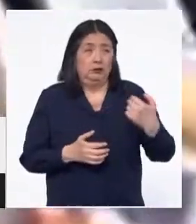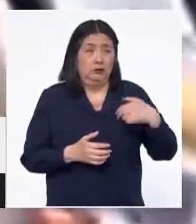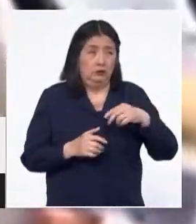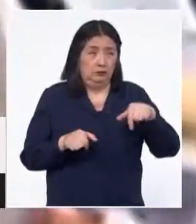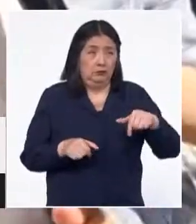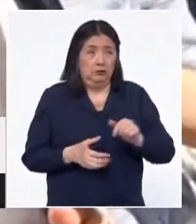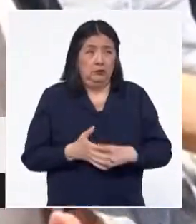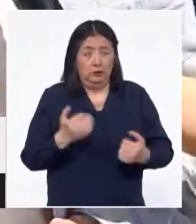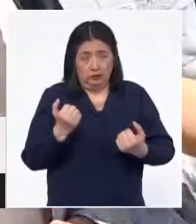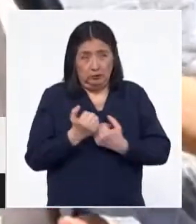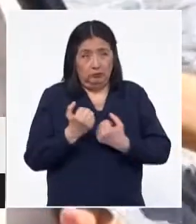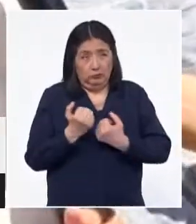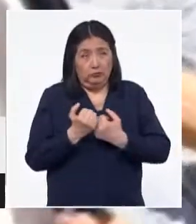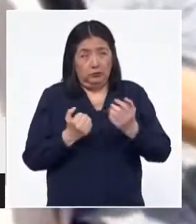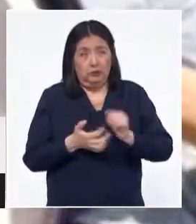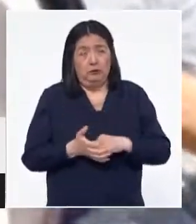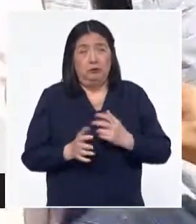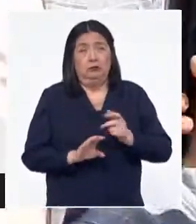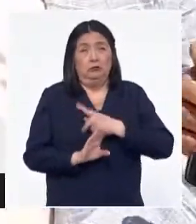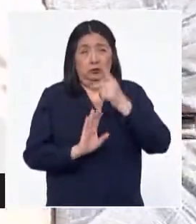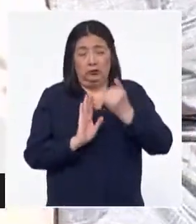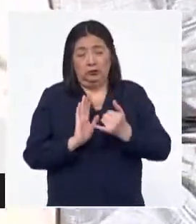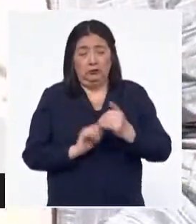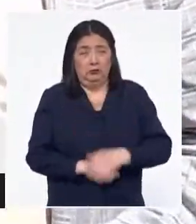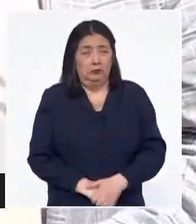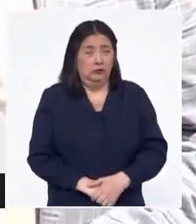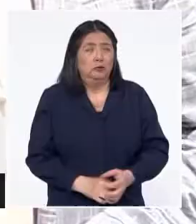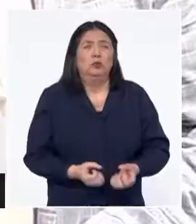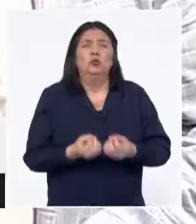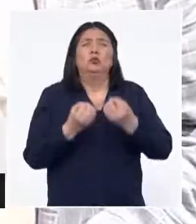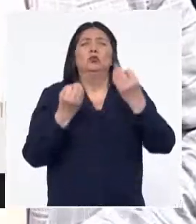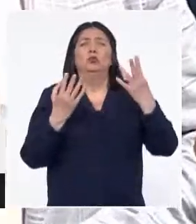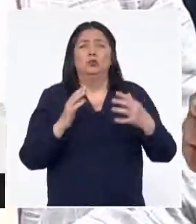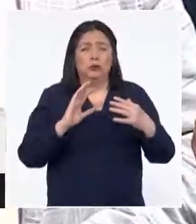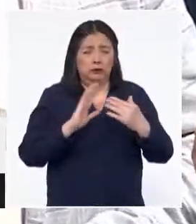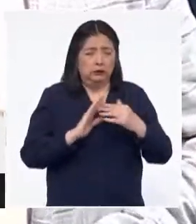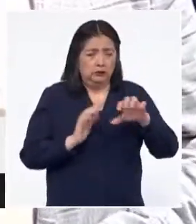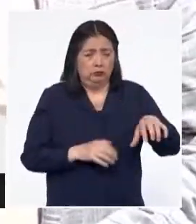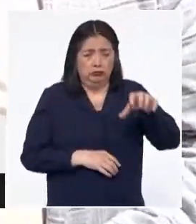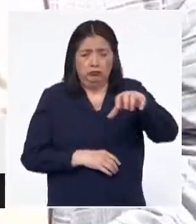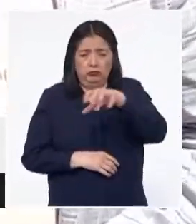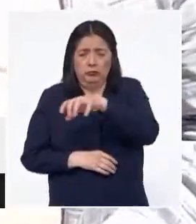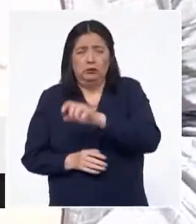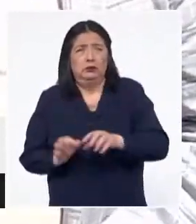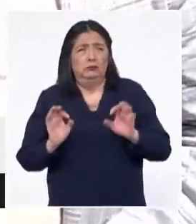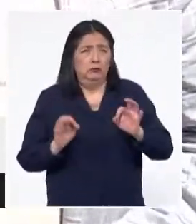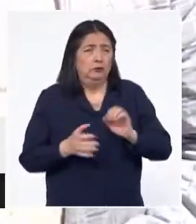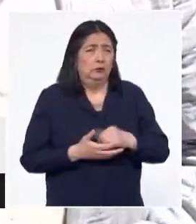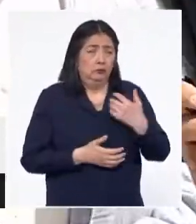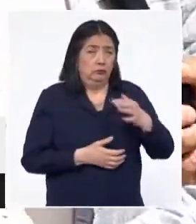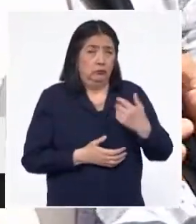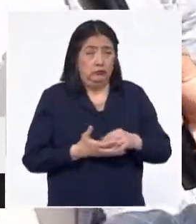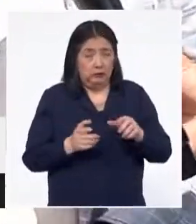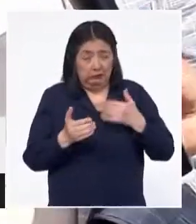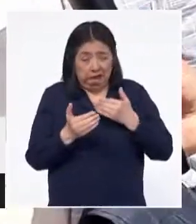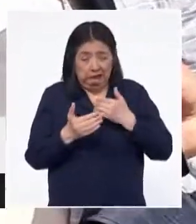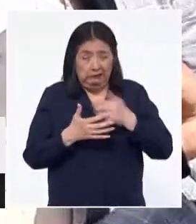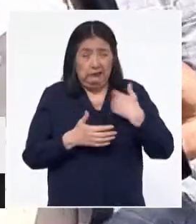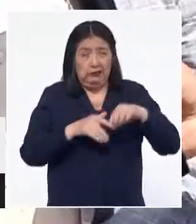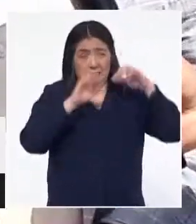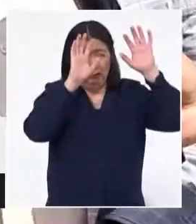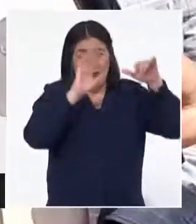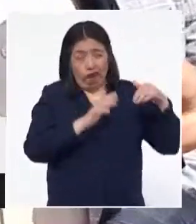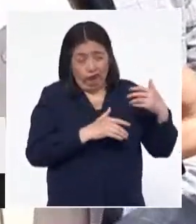nosotros a apoyarnos con proyectos. ¿Cuántos centros poblados están en riesgo, alcalde? Estamos en un inminente fenómeno del Niño también.